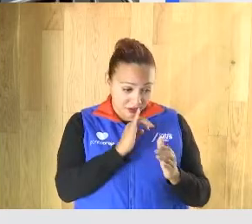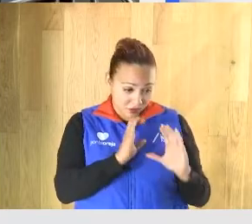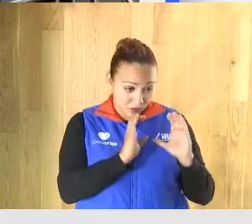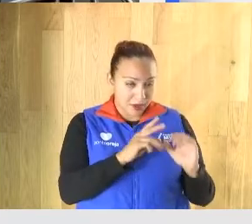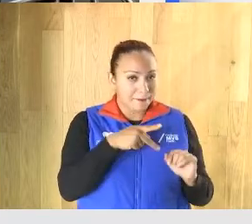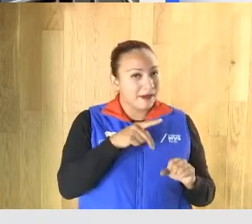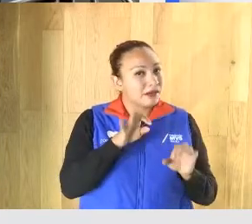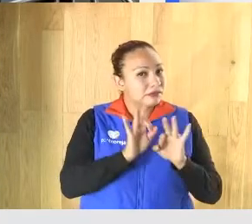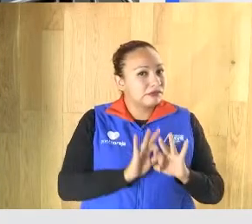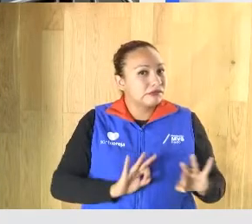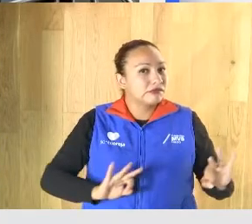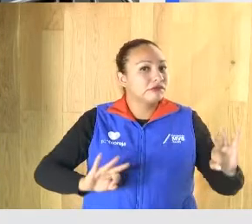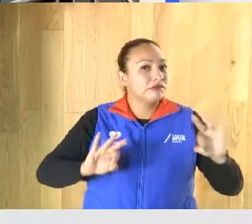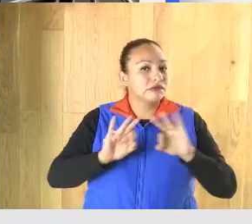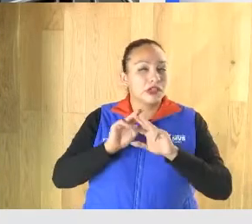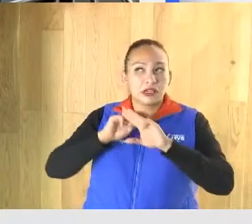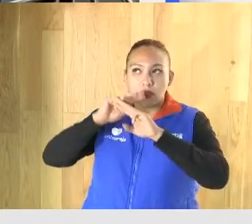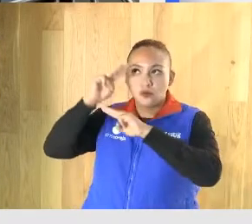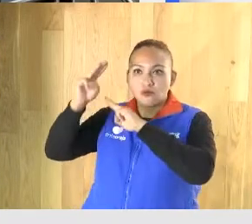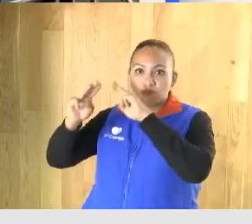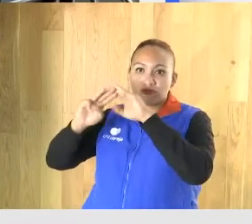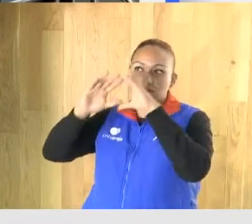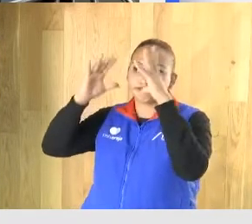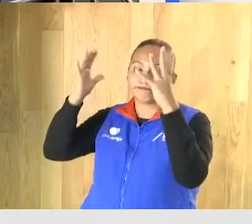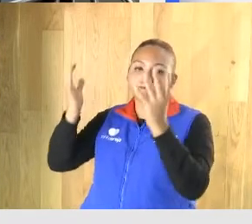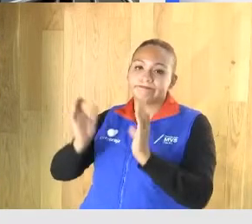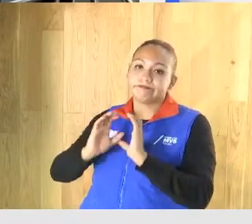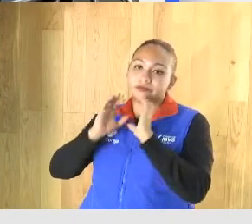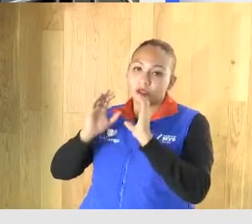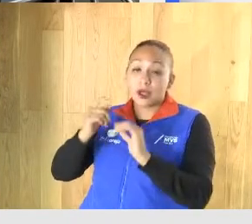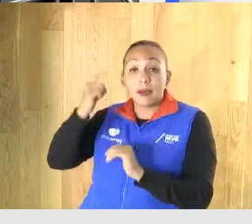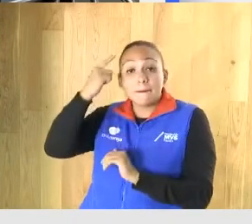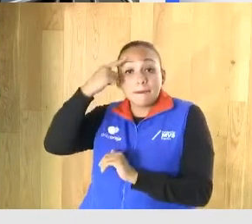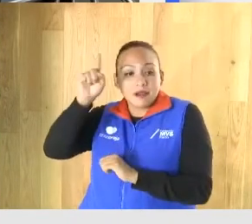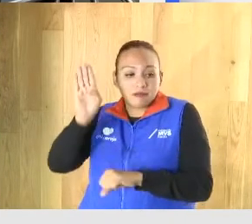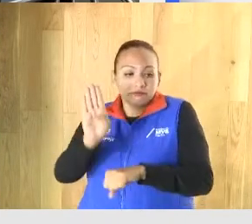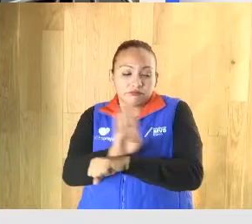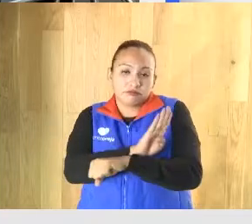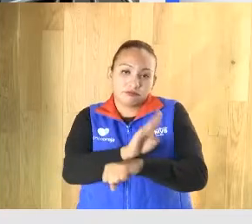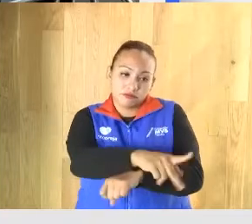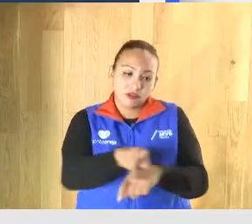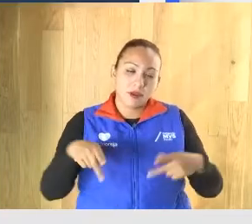si queremos, desde luego, tener un impacto positivo en las personas, ¿no?